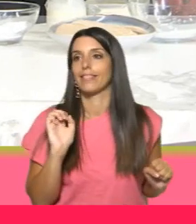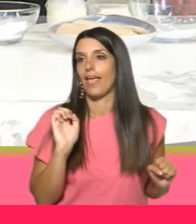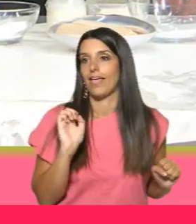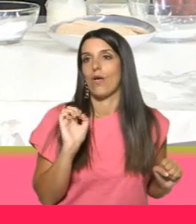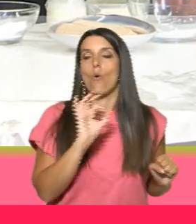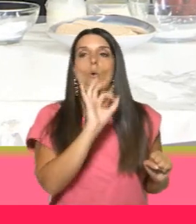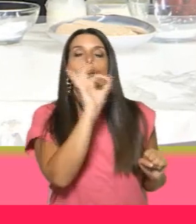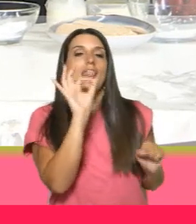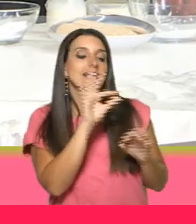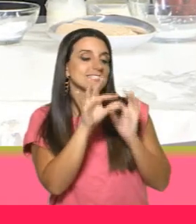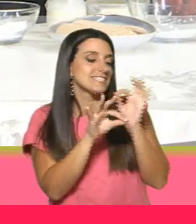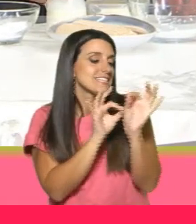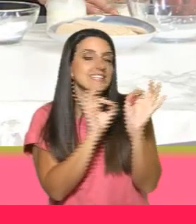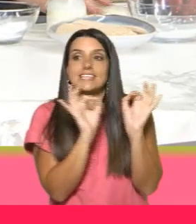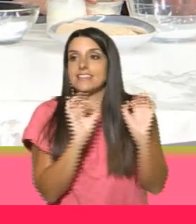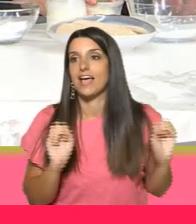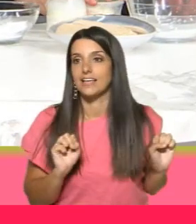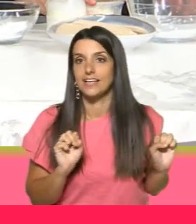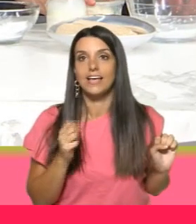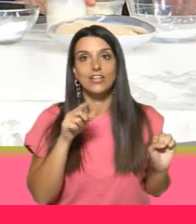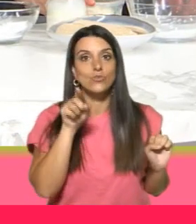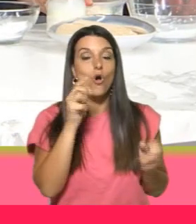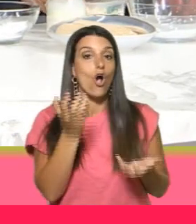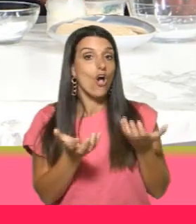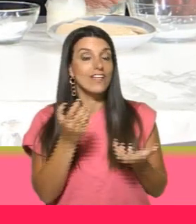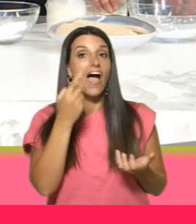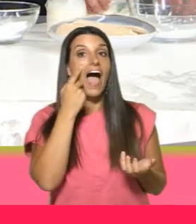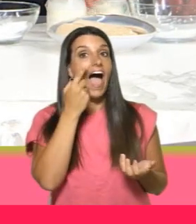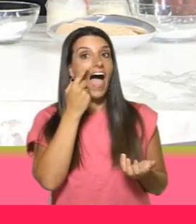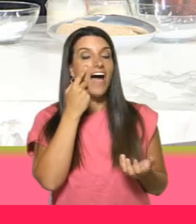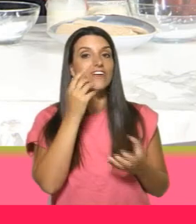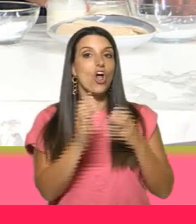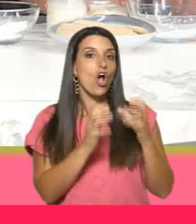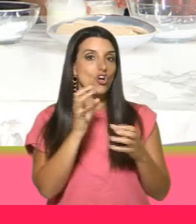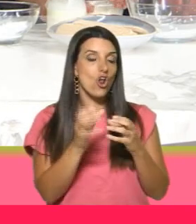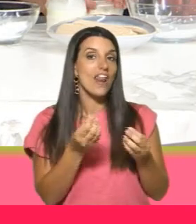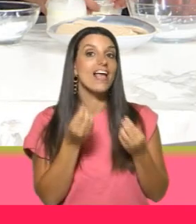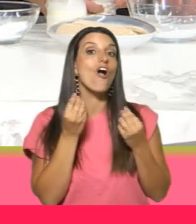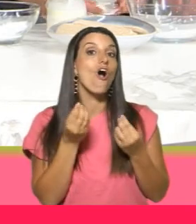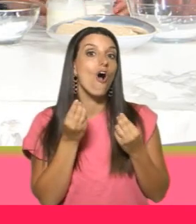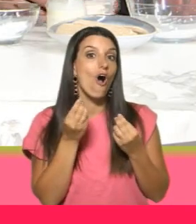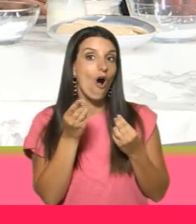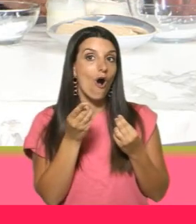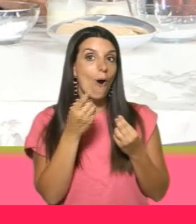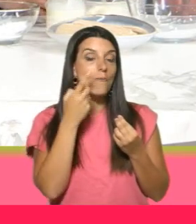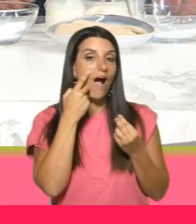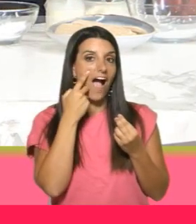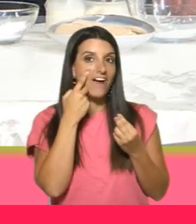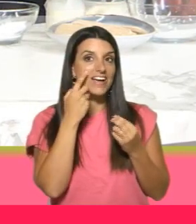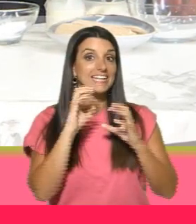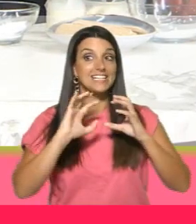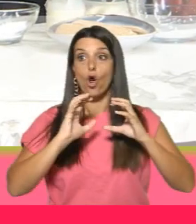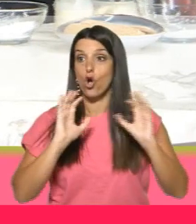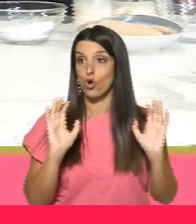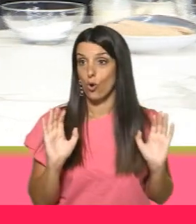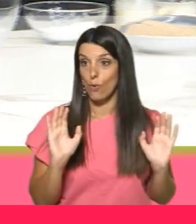caravana, una cintita. Así que bueno, mientras vas cocinando, vamos tirando los colores que tenemos para cada signo,